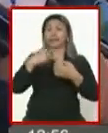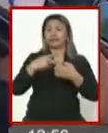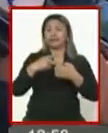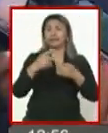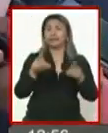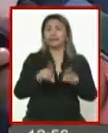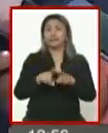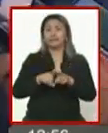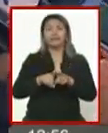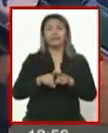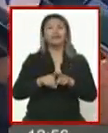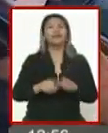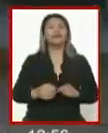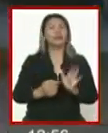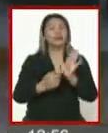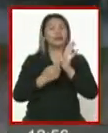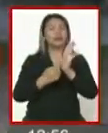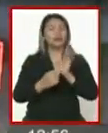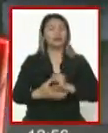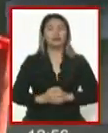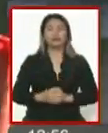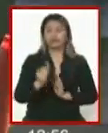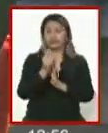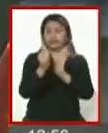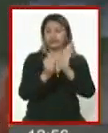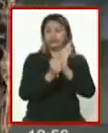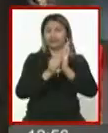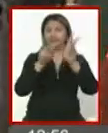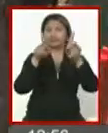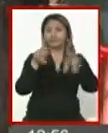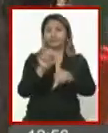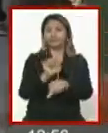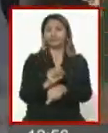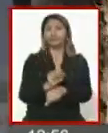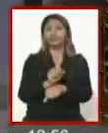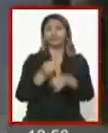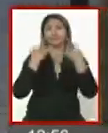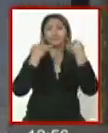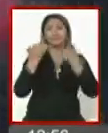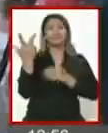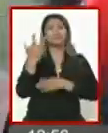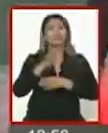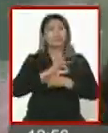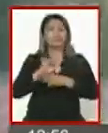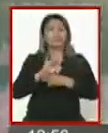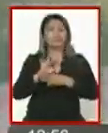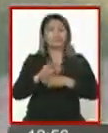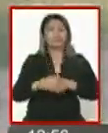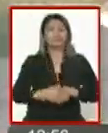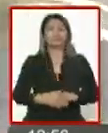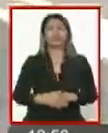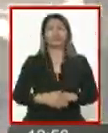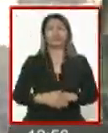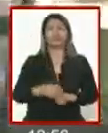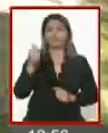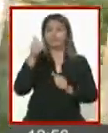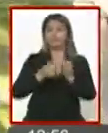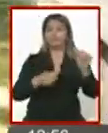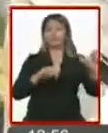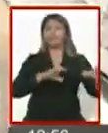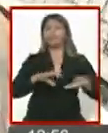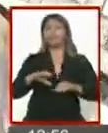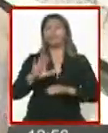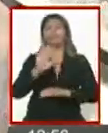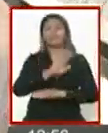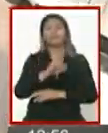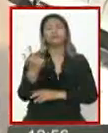las mismas imágenes se demuestran eso. Para los abogados de los detenidos, la declaración de los tres funcionarios revela que cada acción que